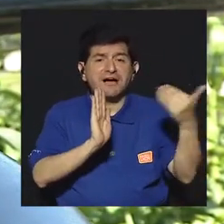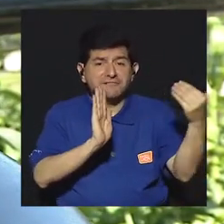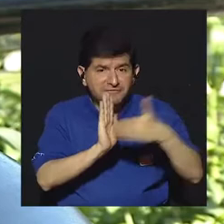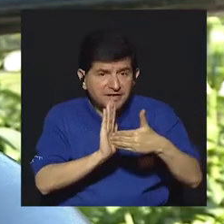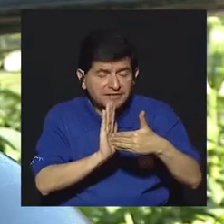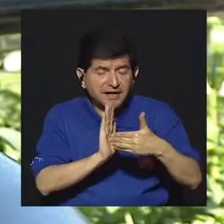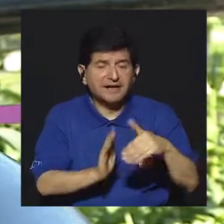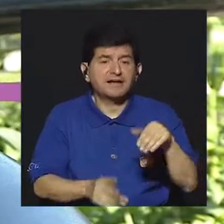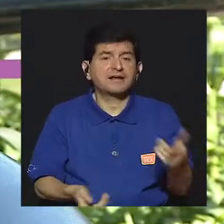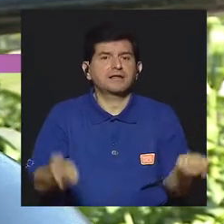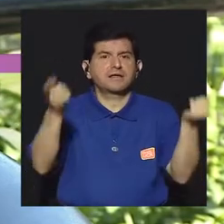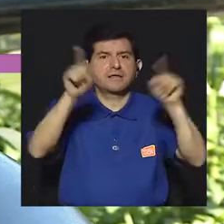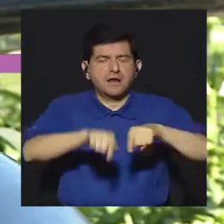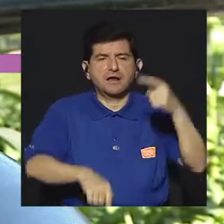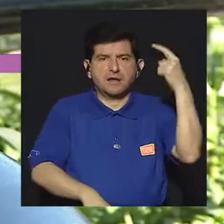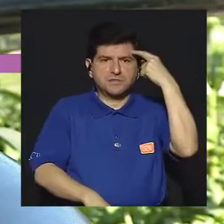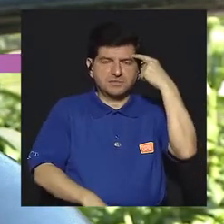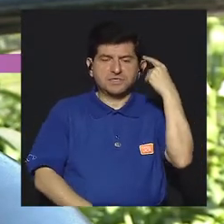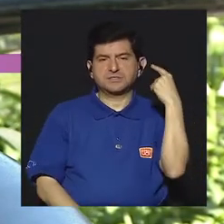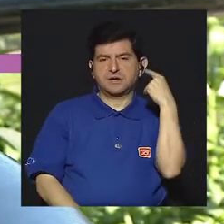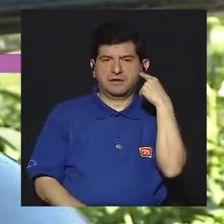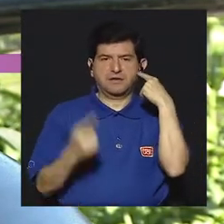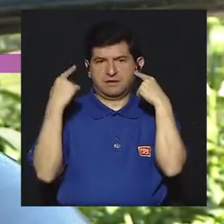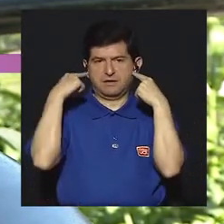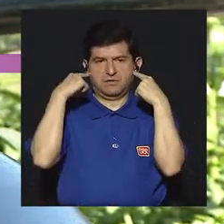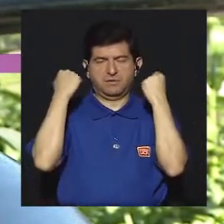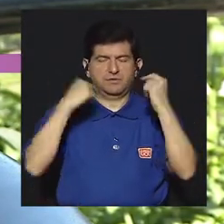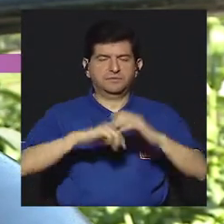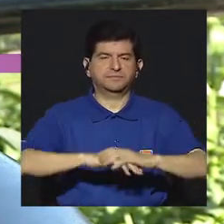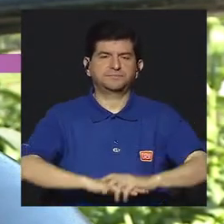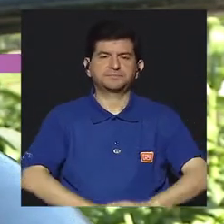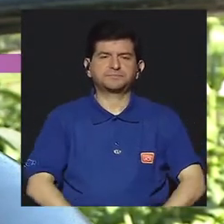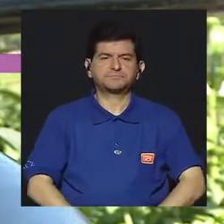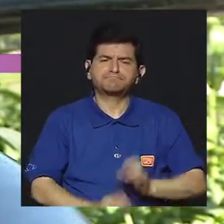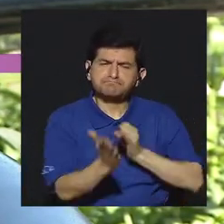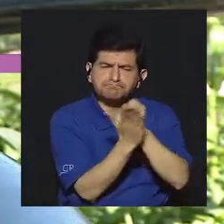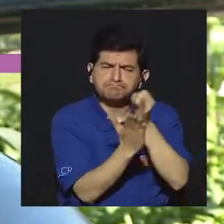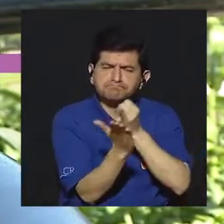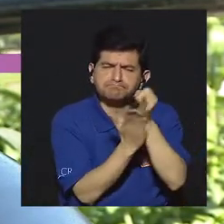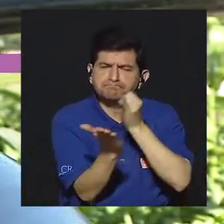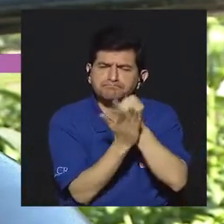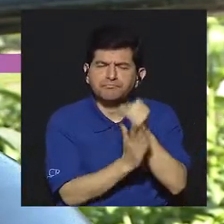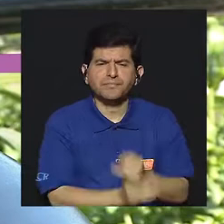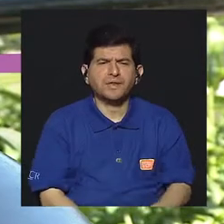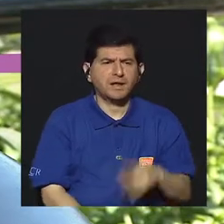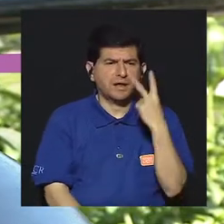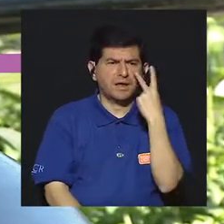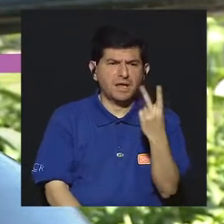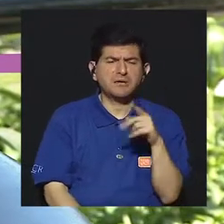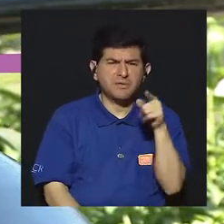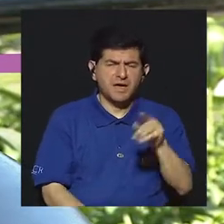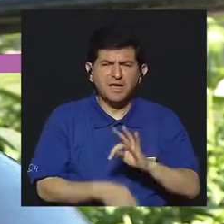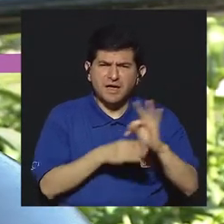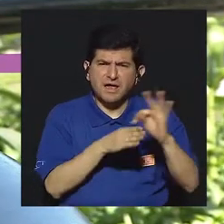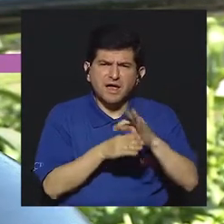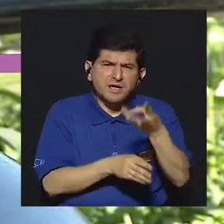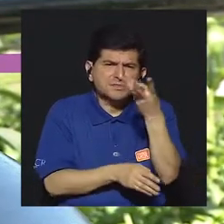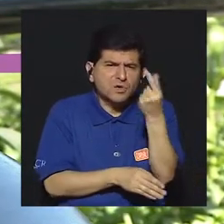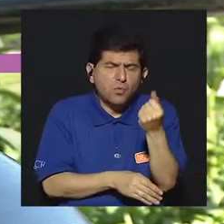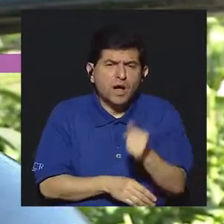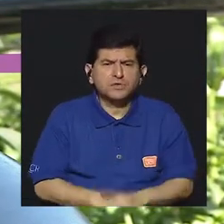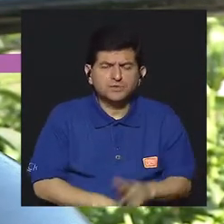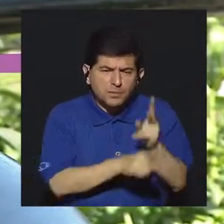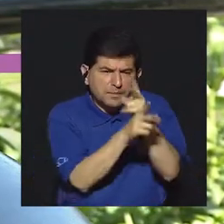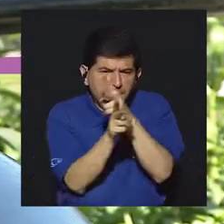daño adverso y, pues en este caso, pensar también en su audición, ¿verdad? Y entonces investigar un poquito y ver cuán largo va a ser ese tratamiento